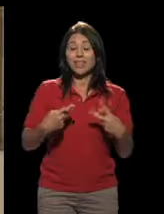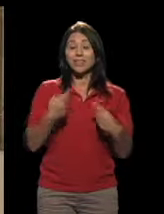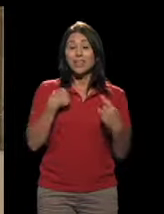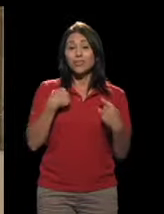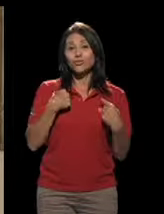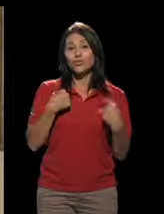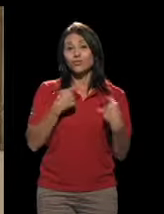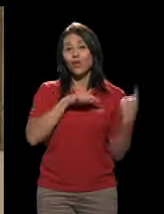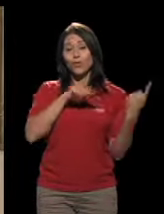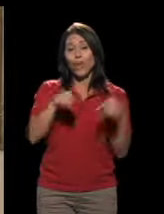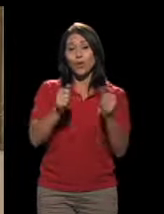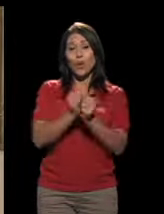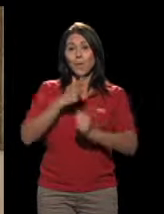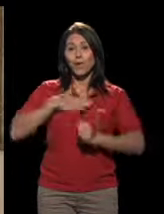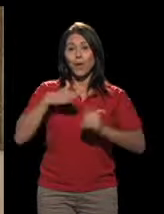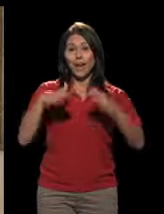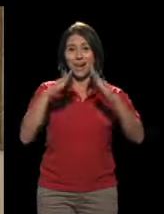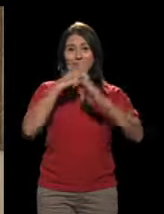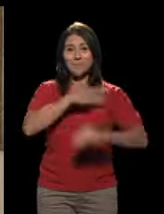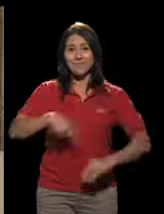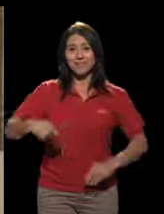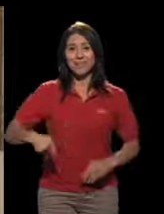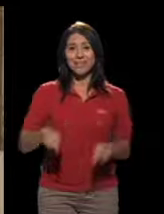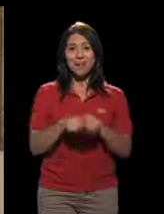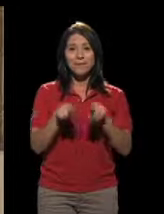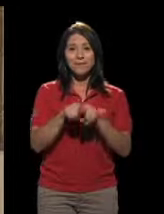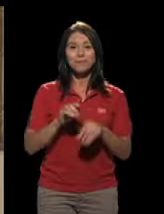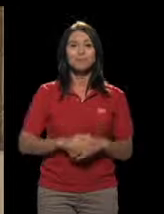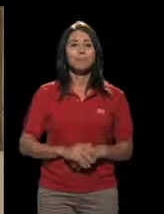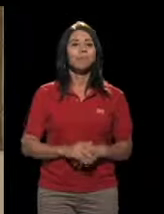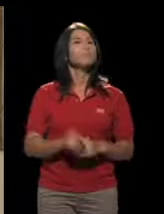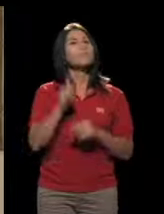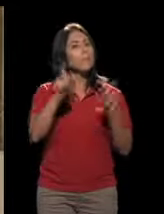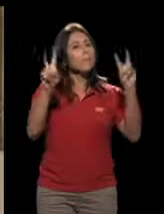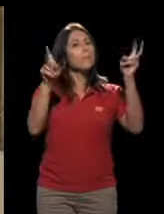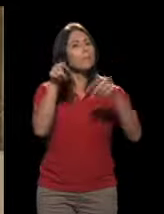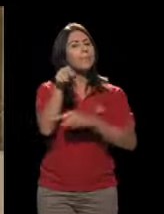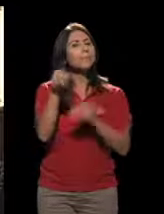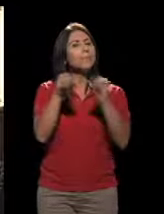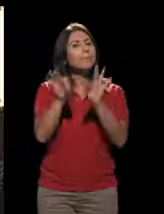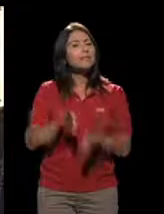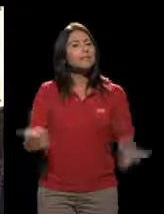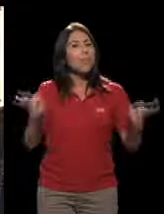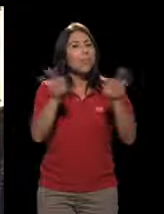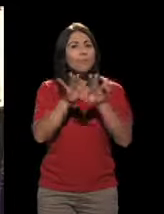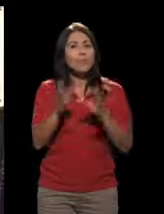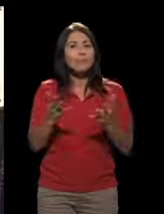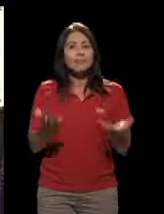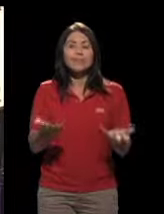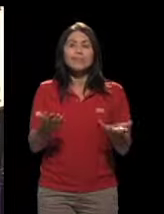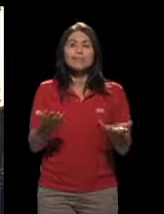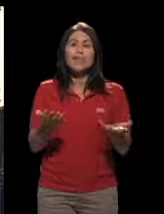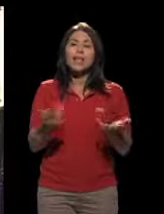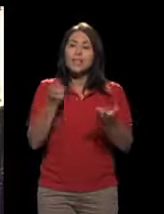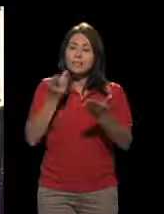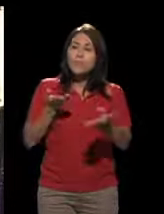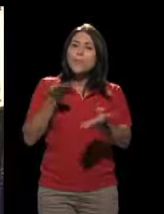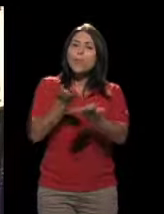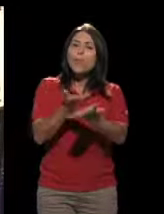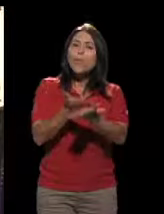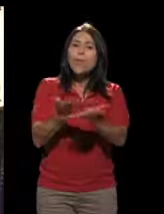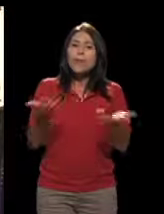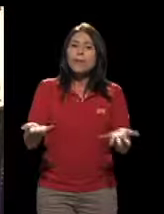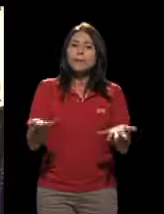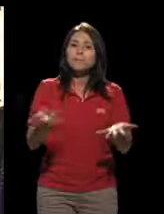que yo lo traigo conmigo acá a la Casa Presidencial también. Uno de los aspectos precisamente en ese tema más importantes de repente que propone,